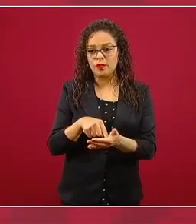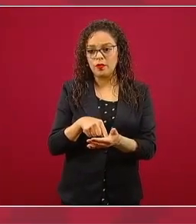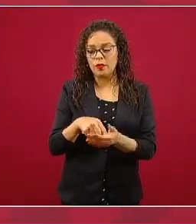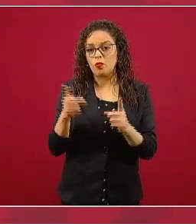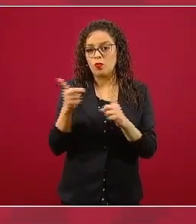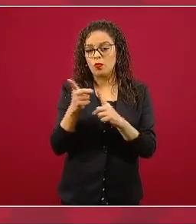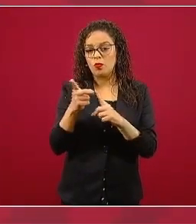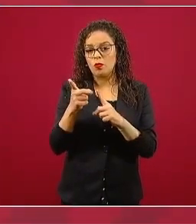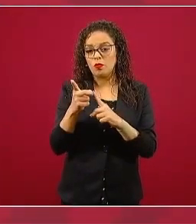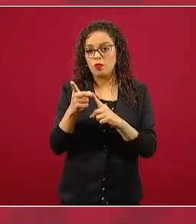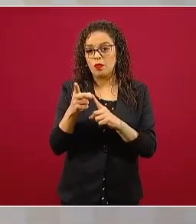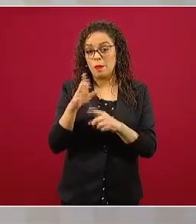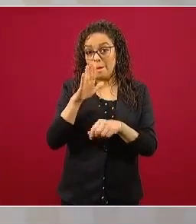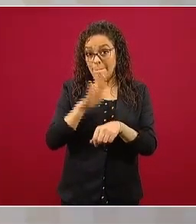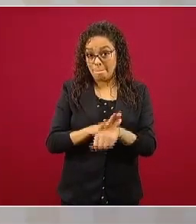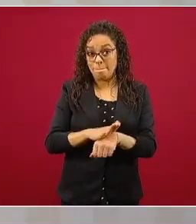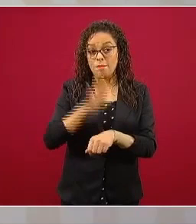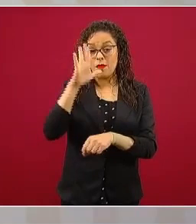complicados.